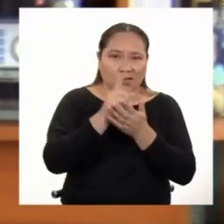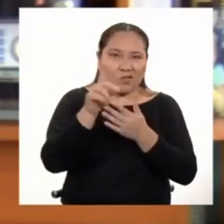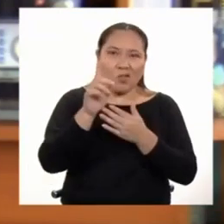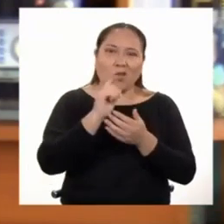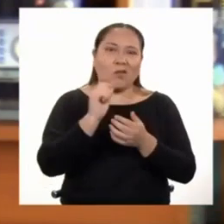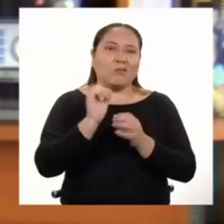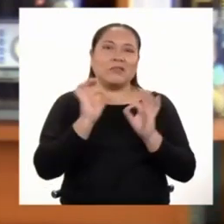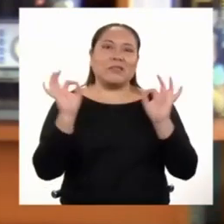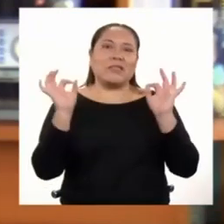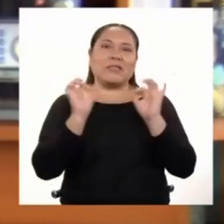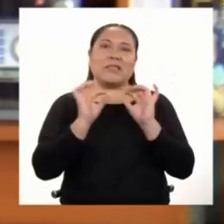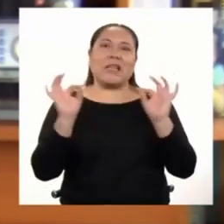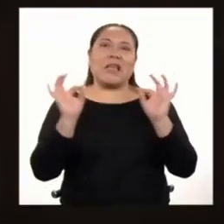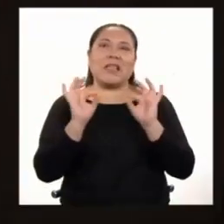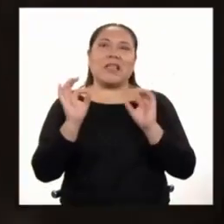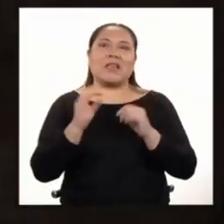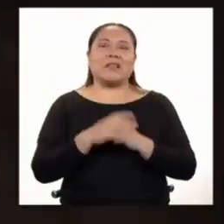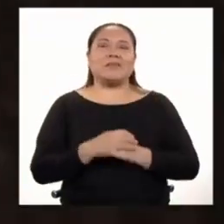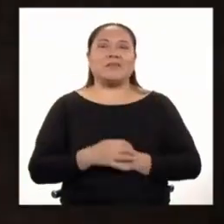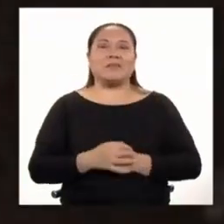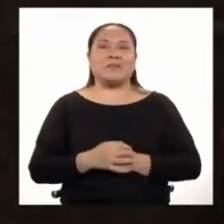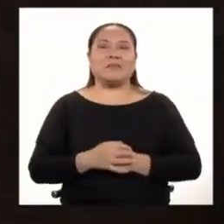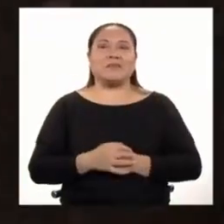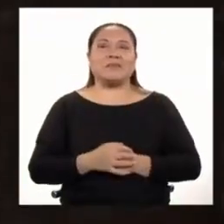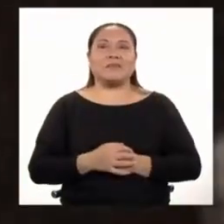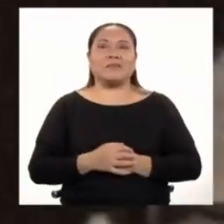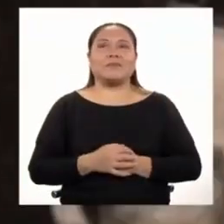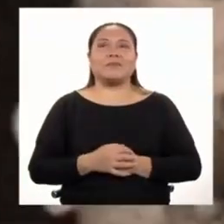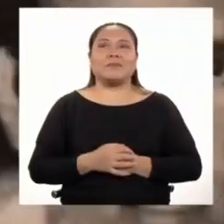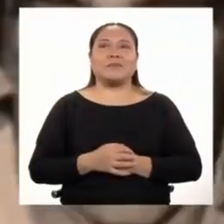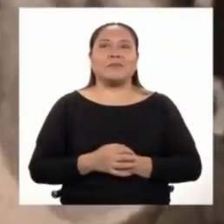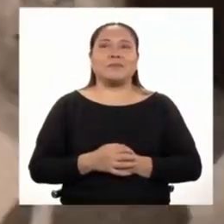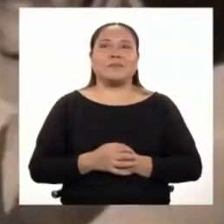¿no? Como volante digo, ¿no?